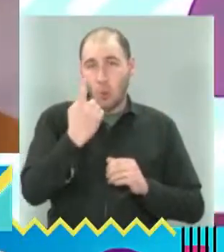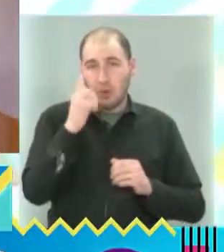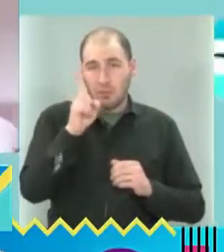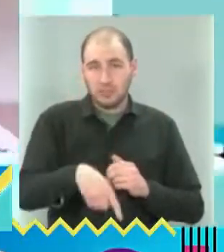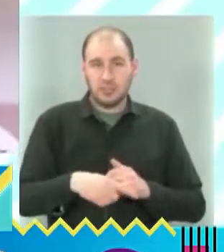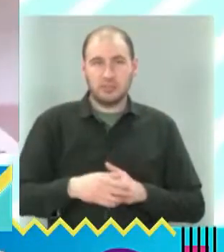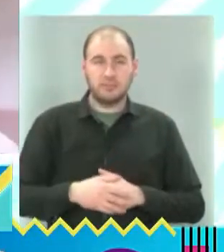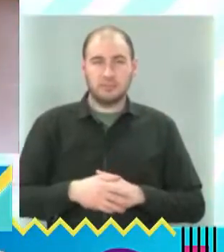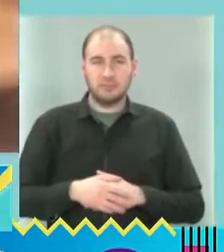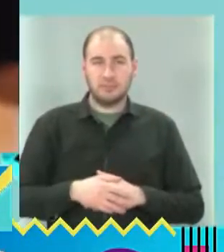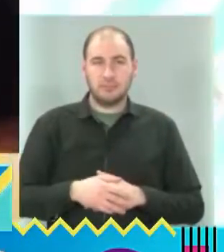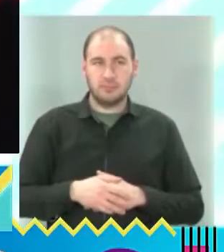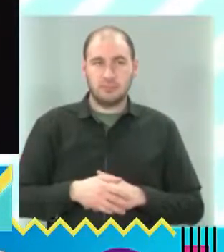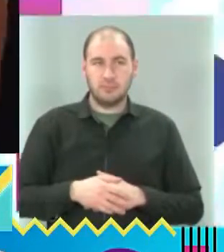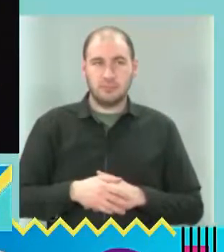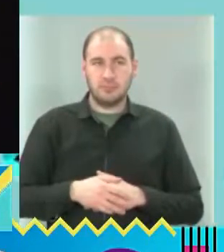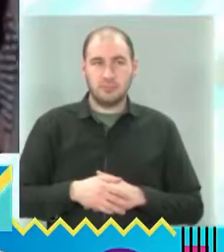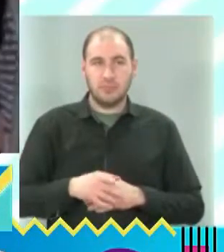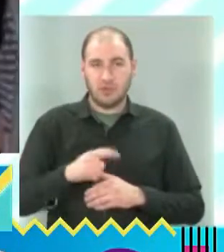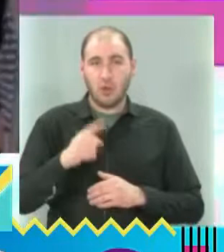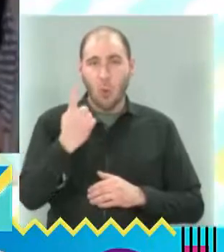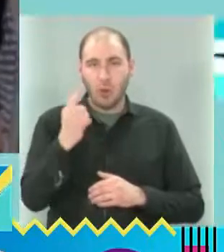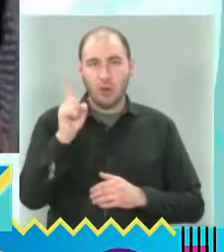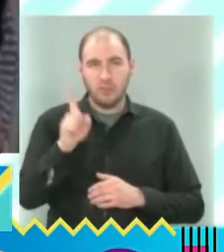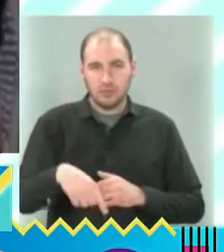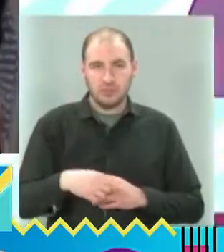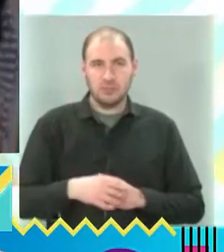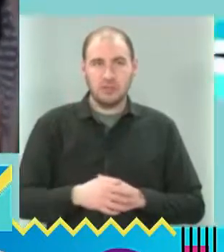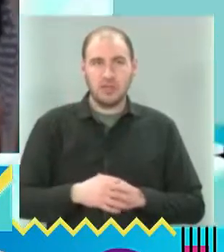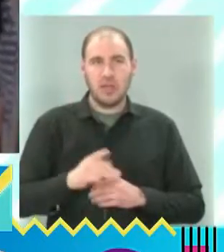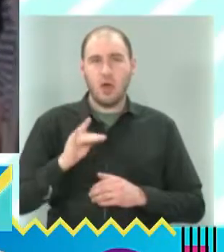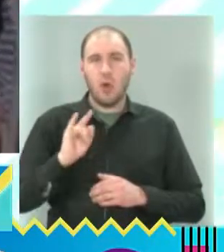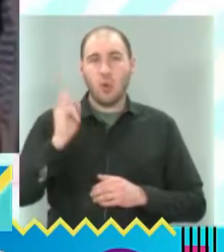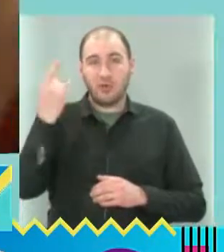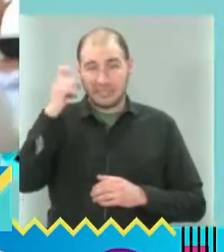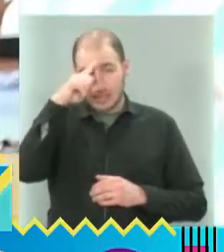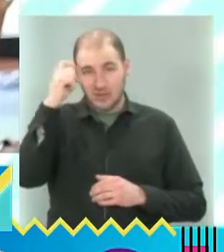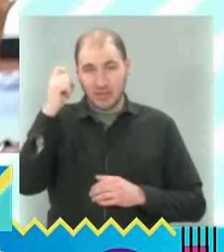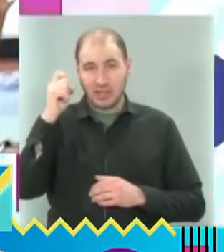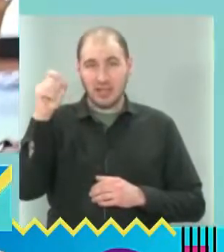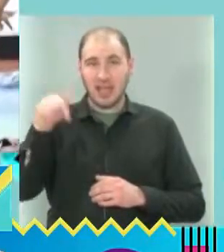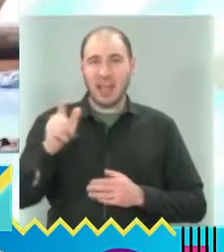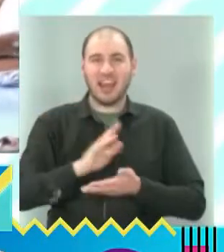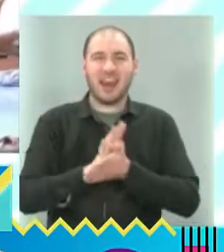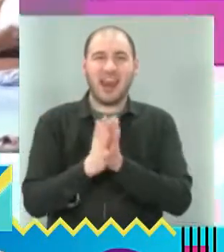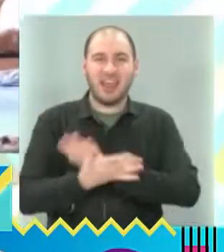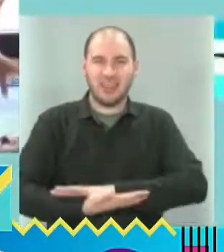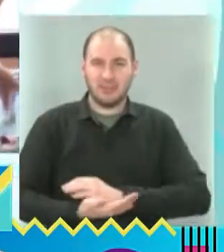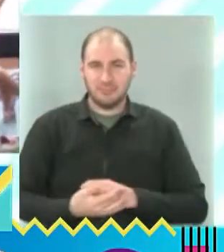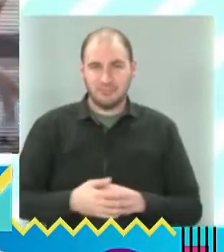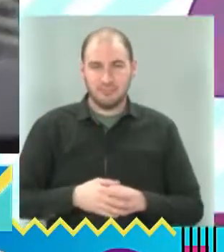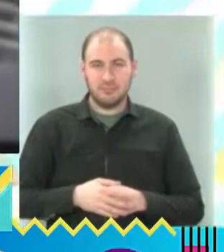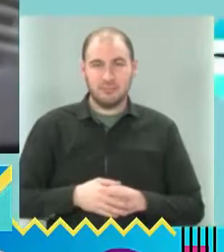1%. Ya habíamos llegado al 1%. Tenemos universidades nacionales en las que no hay nada.